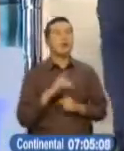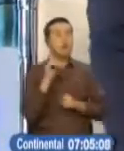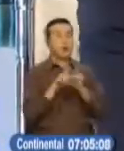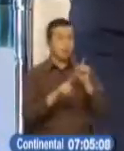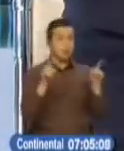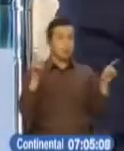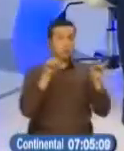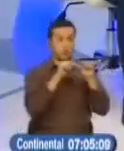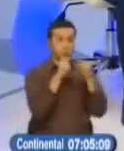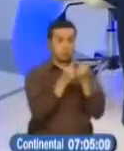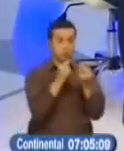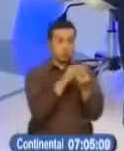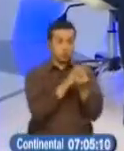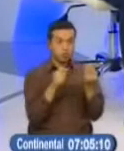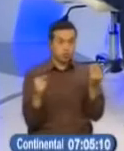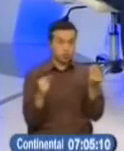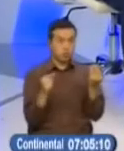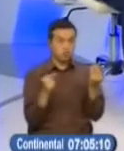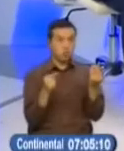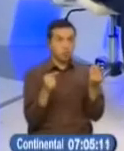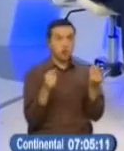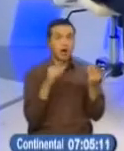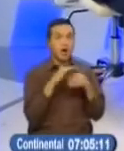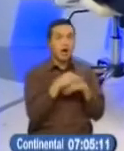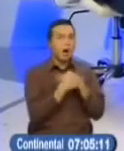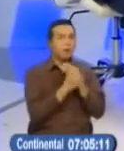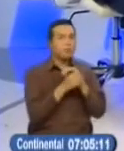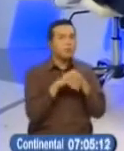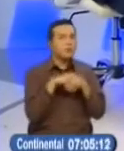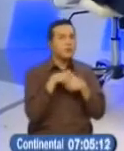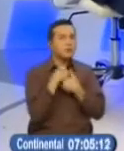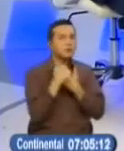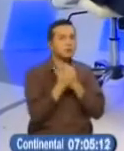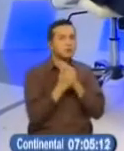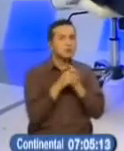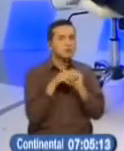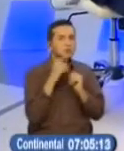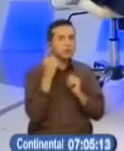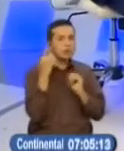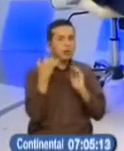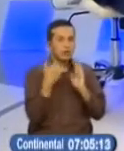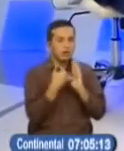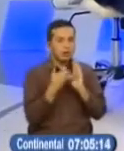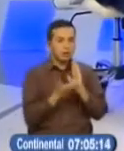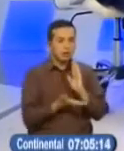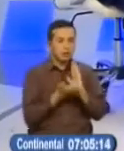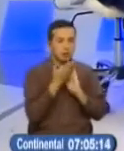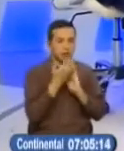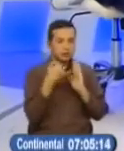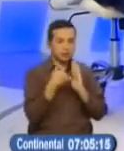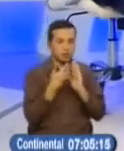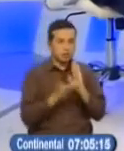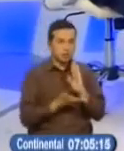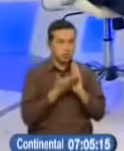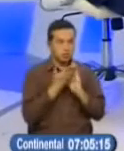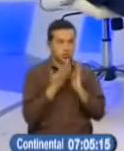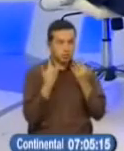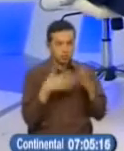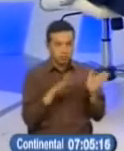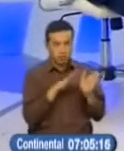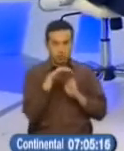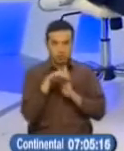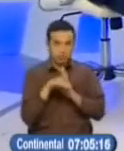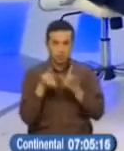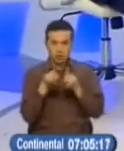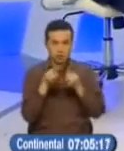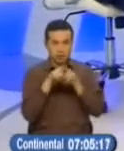determinados grupos que están aprovechándose de lo que se incrementó el IVA para haber aumentado los precios y ahora que baja se